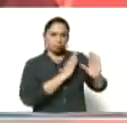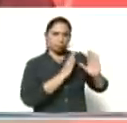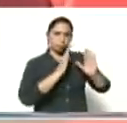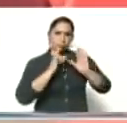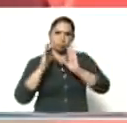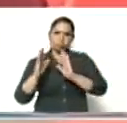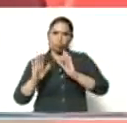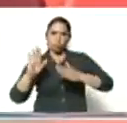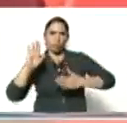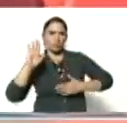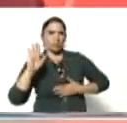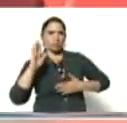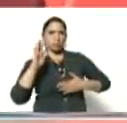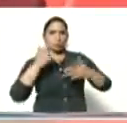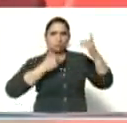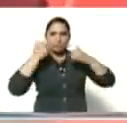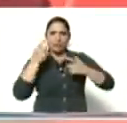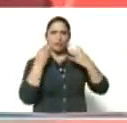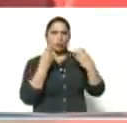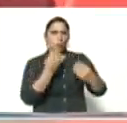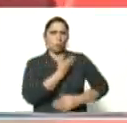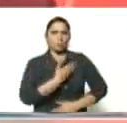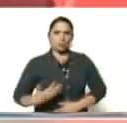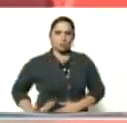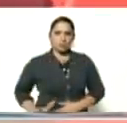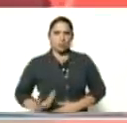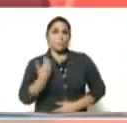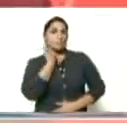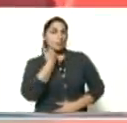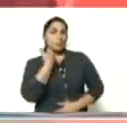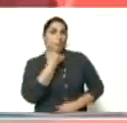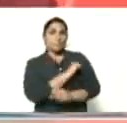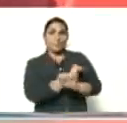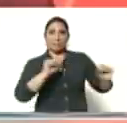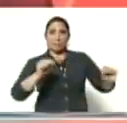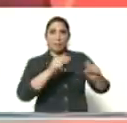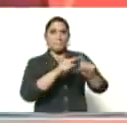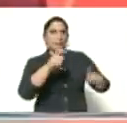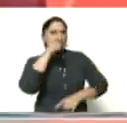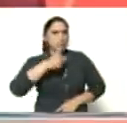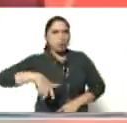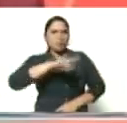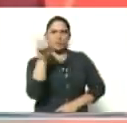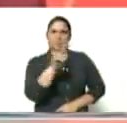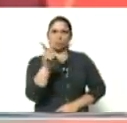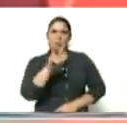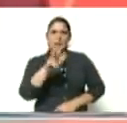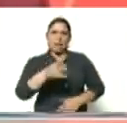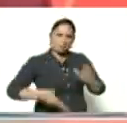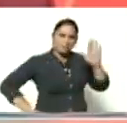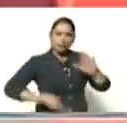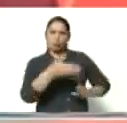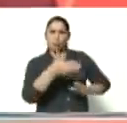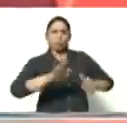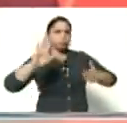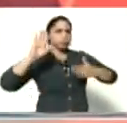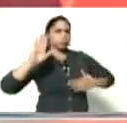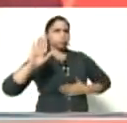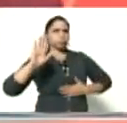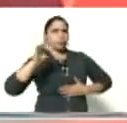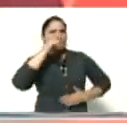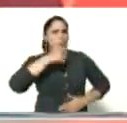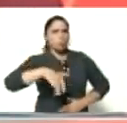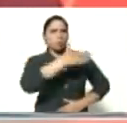juramentación del comandante Chávez como presidente, pero su enfermedad lo impedía y el pueblo de Venezuela salió a juramentarse como pueblo